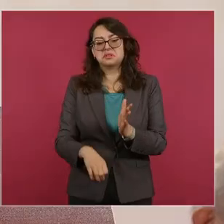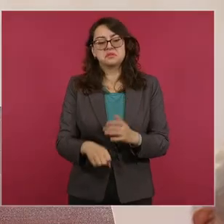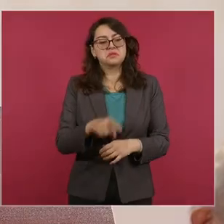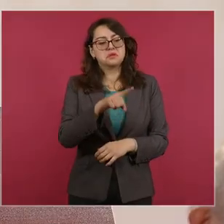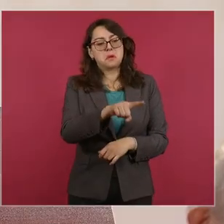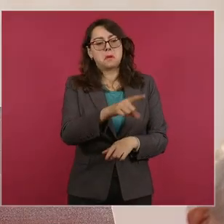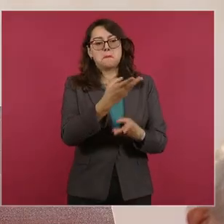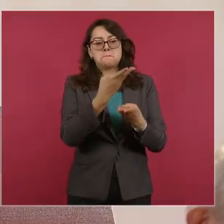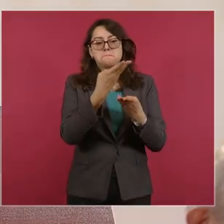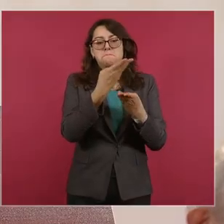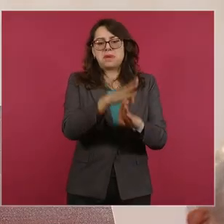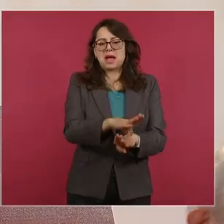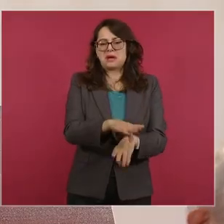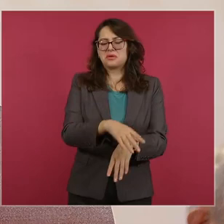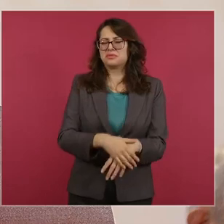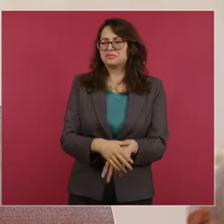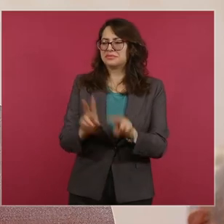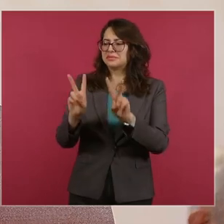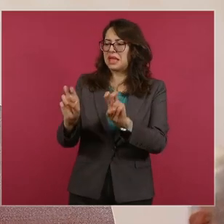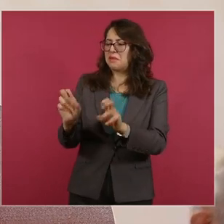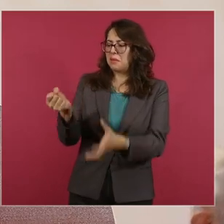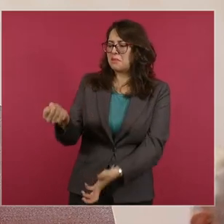el presupuesto?